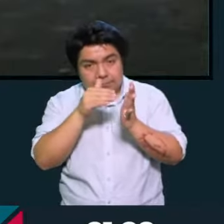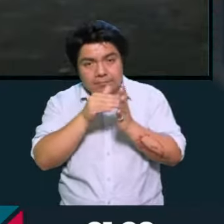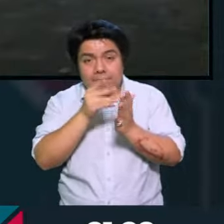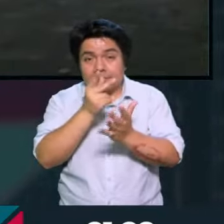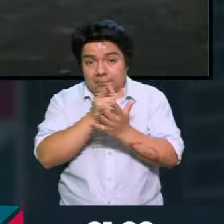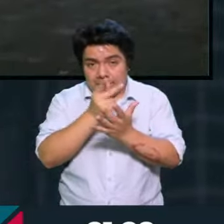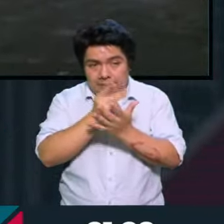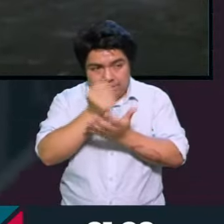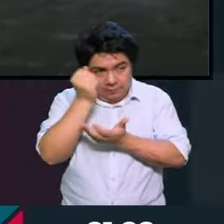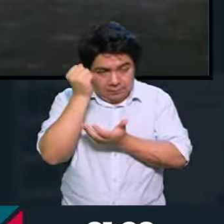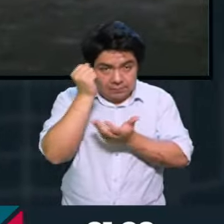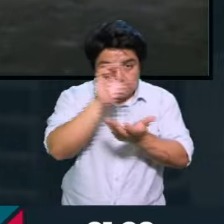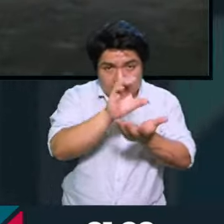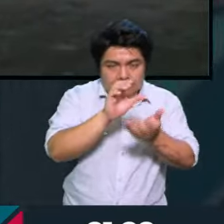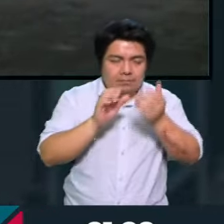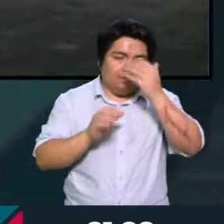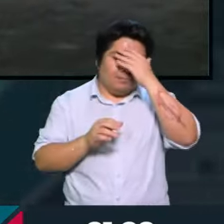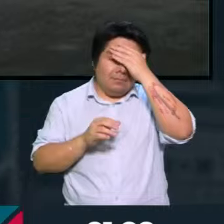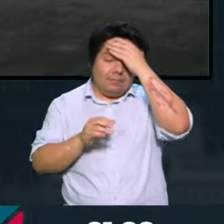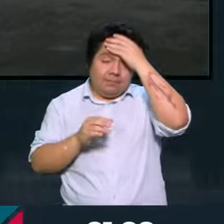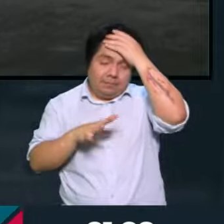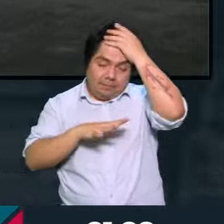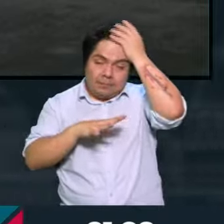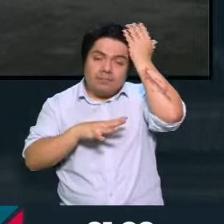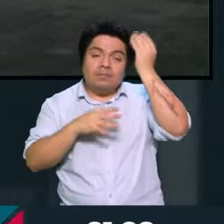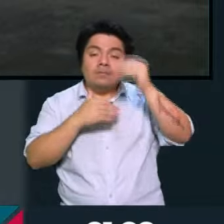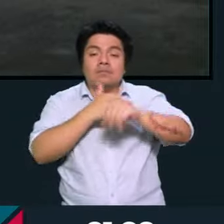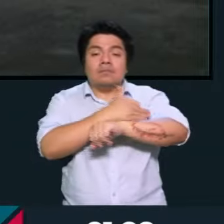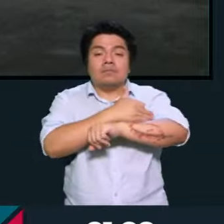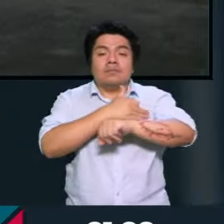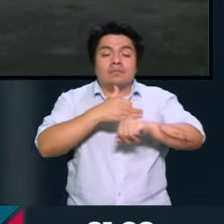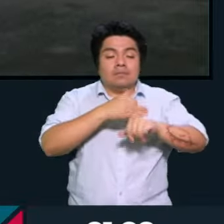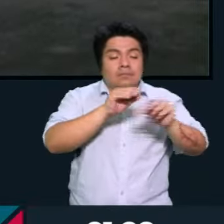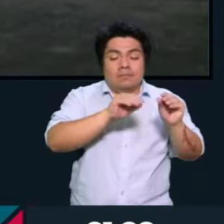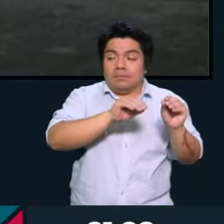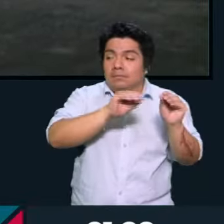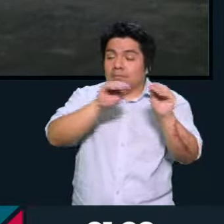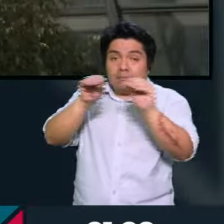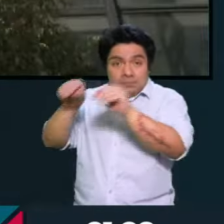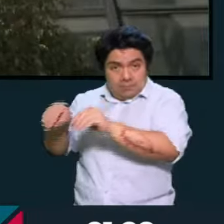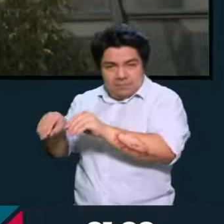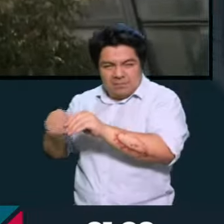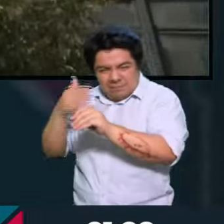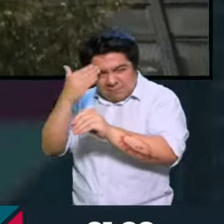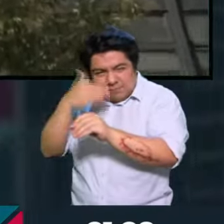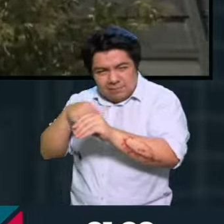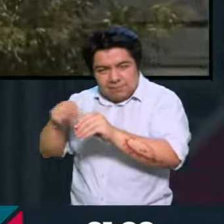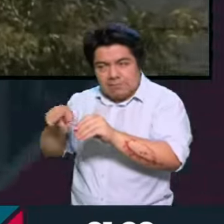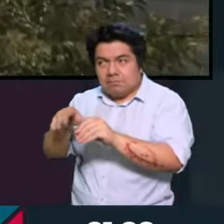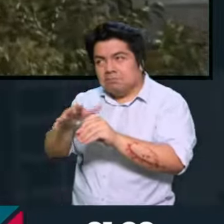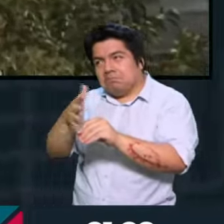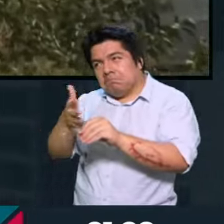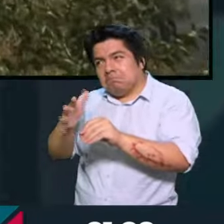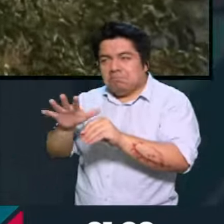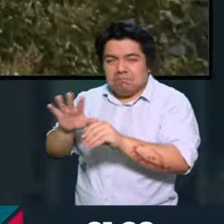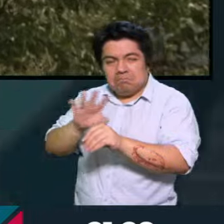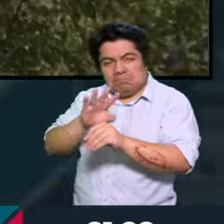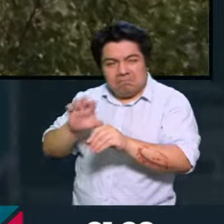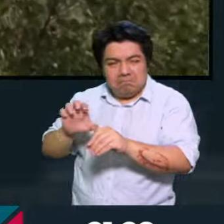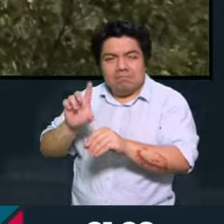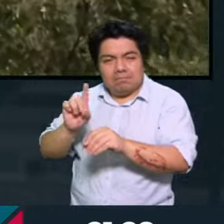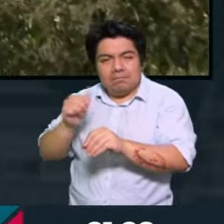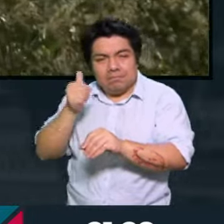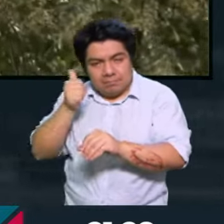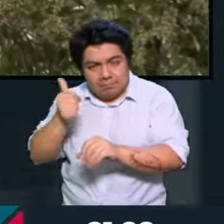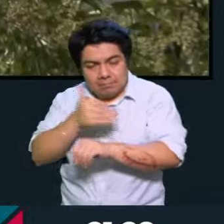pesos, y ahí están las familias que reubicamos, que comentaba que son más 436